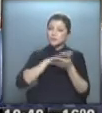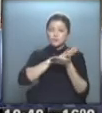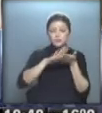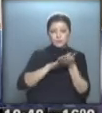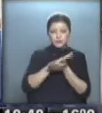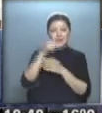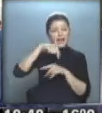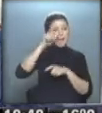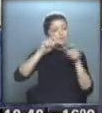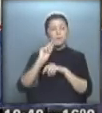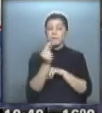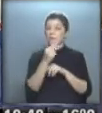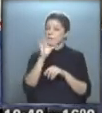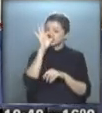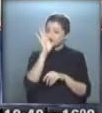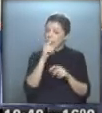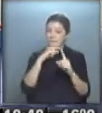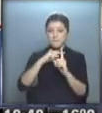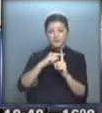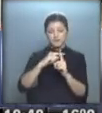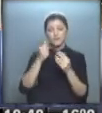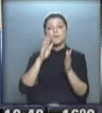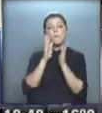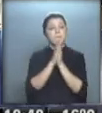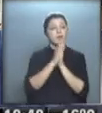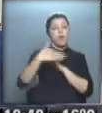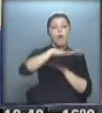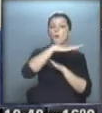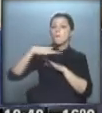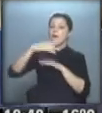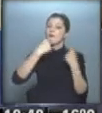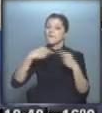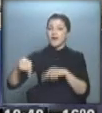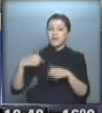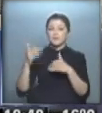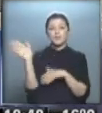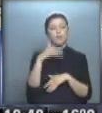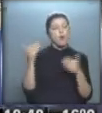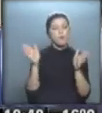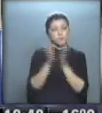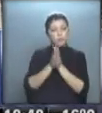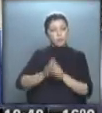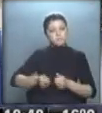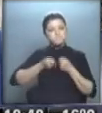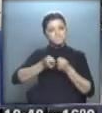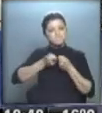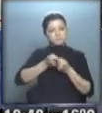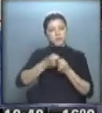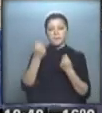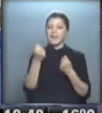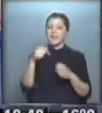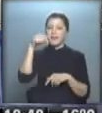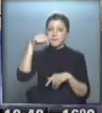acá en el barrio. Entonces yo lo que quiero, le pido a todos los barrios que hagamos fuerza y que pidamos, que como dijo acá el vecino, que una vez por